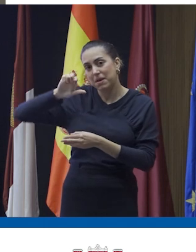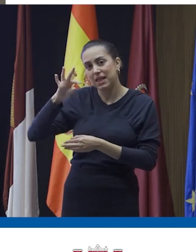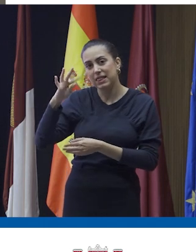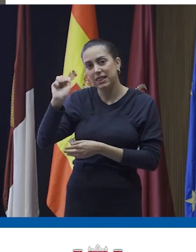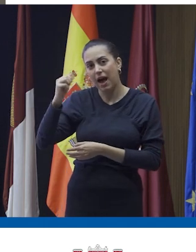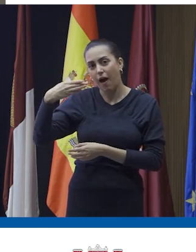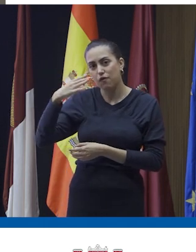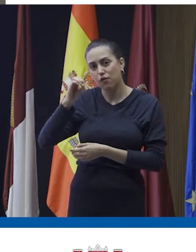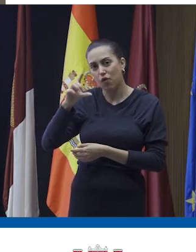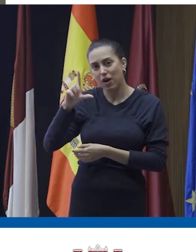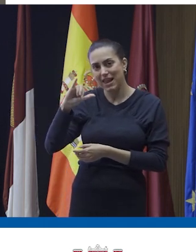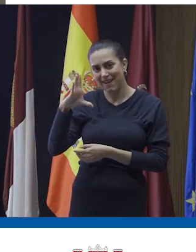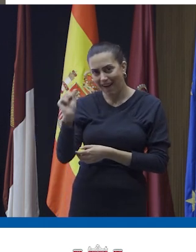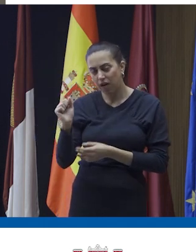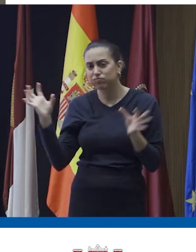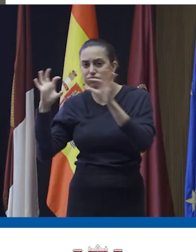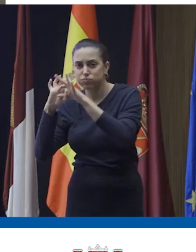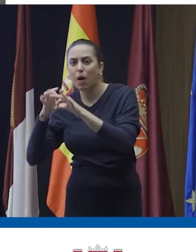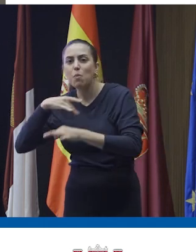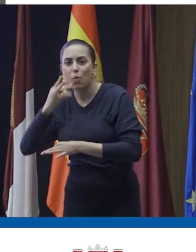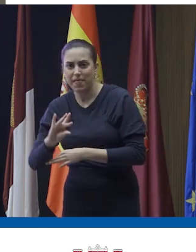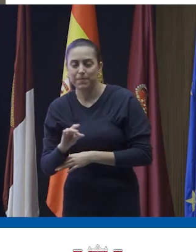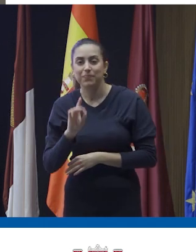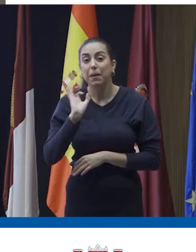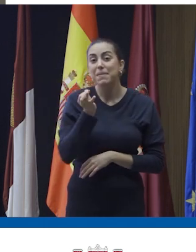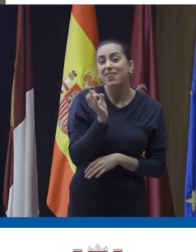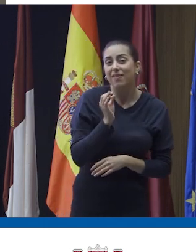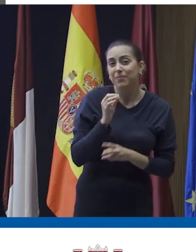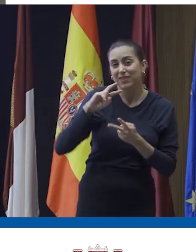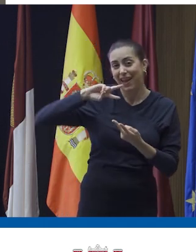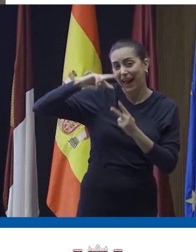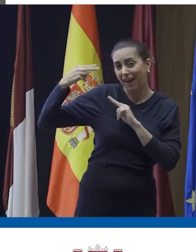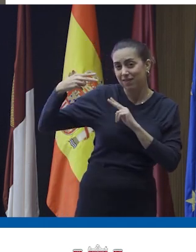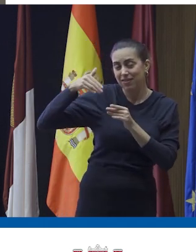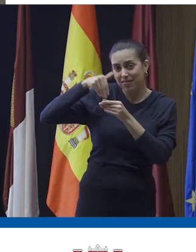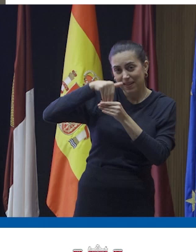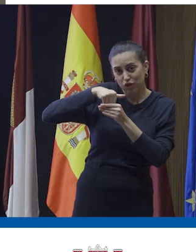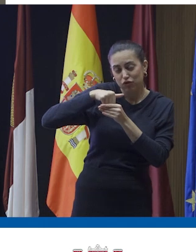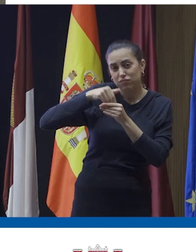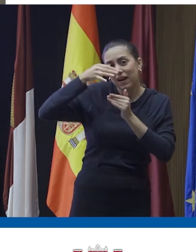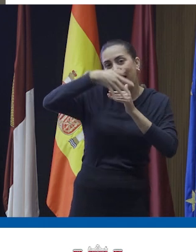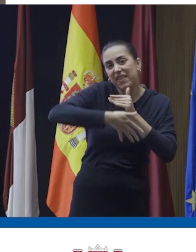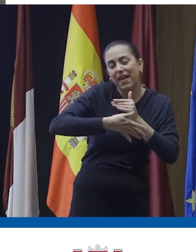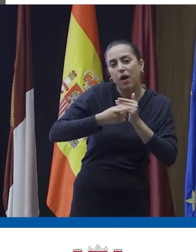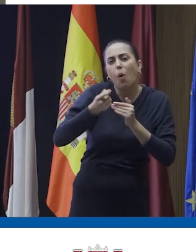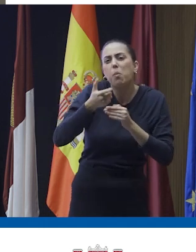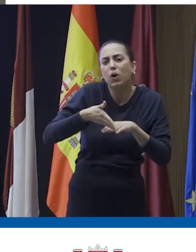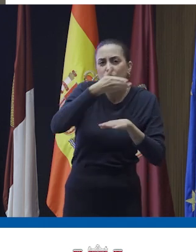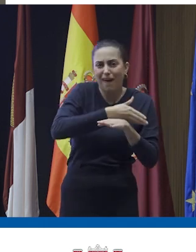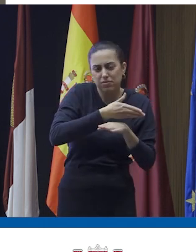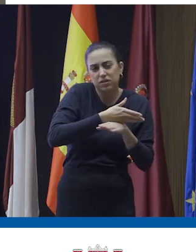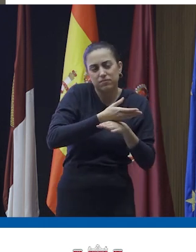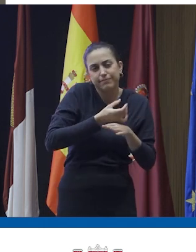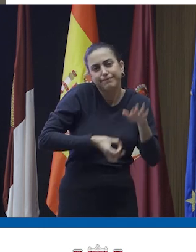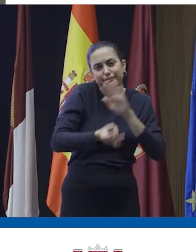relacionadas. Aunque sí que es verdad que hay un componente genético que hace que la catarata pueda aparecer un poquito antes o un